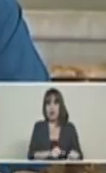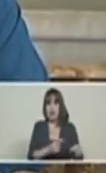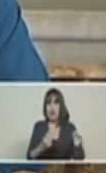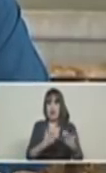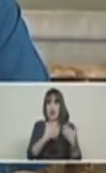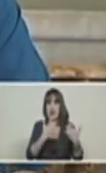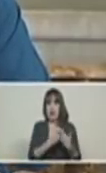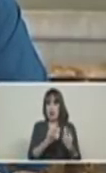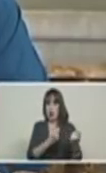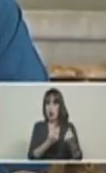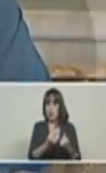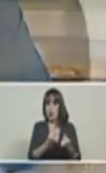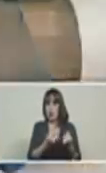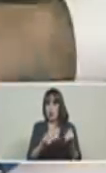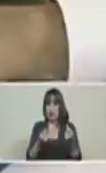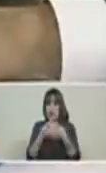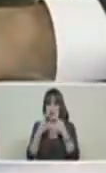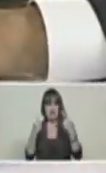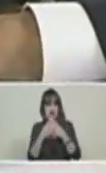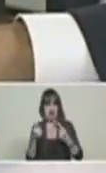los factores de desigualdad.